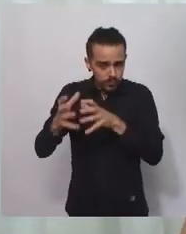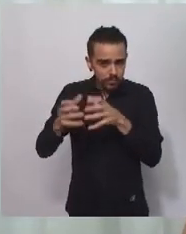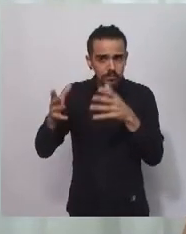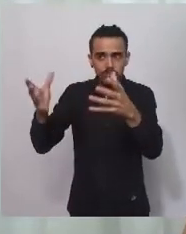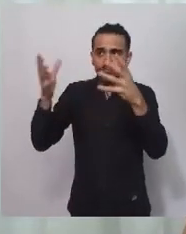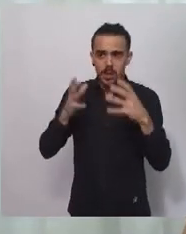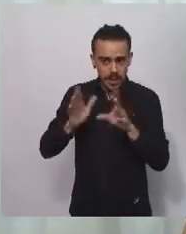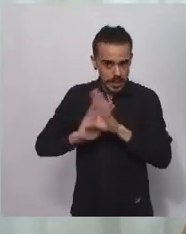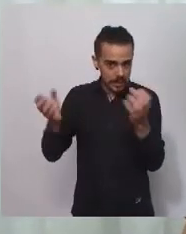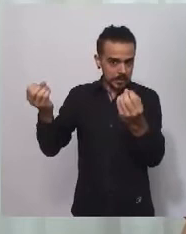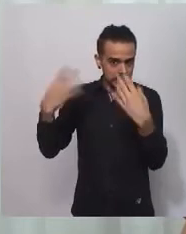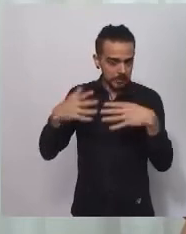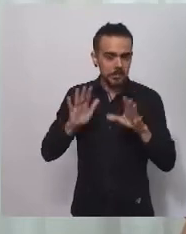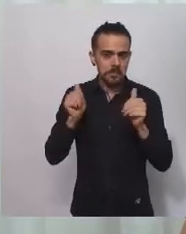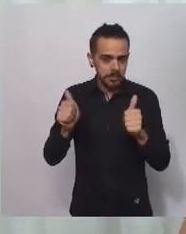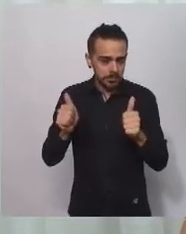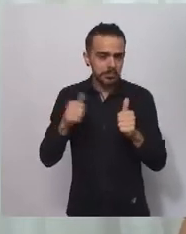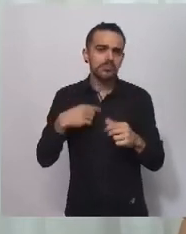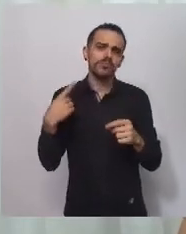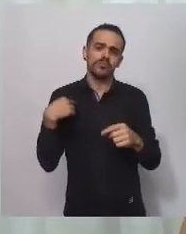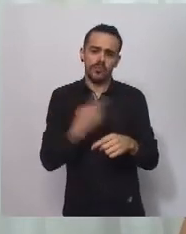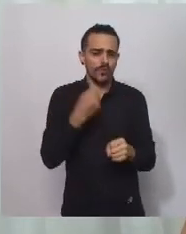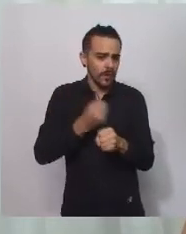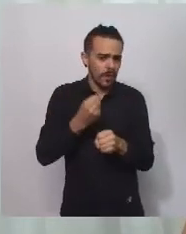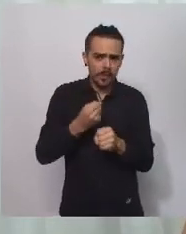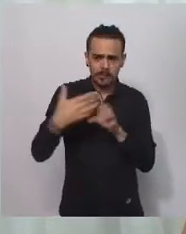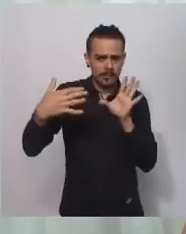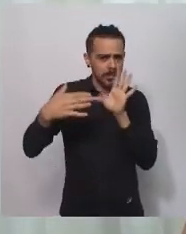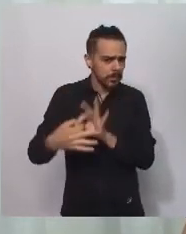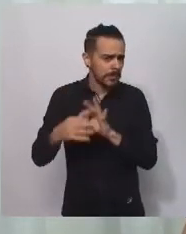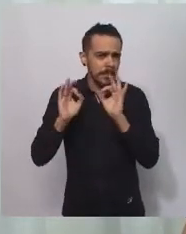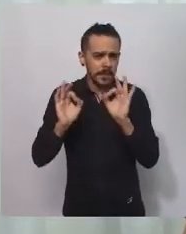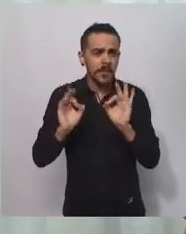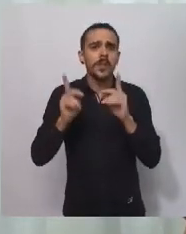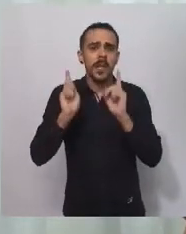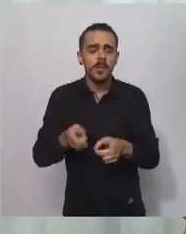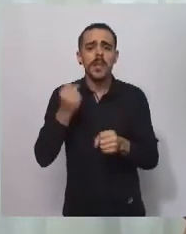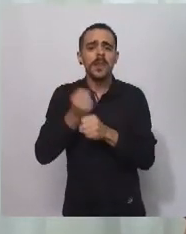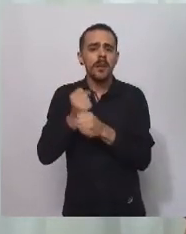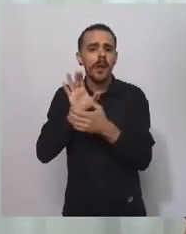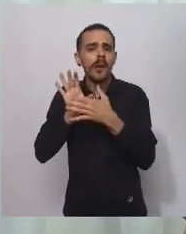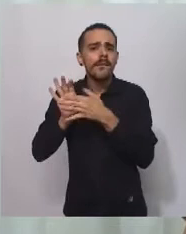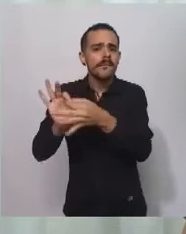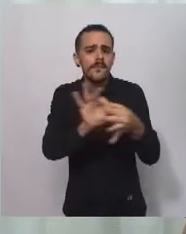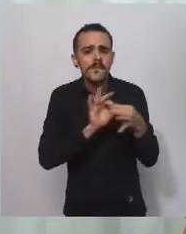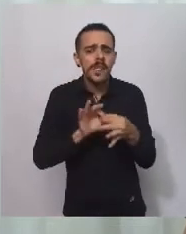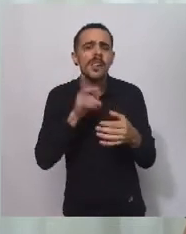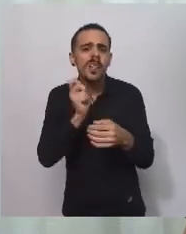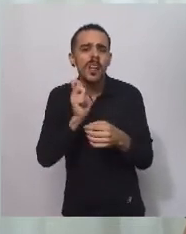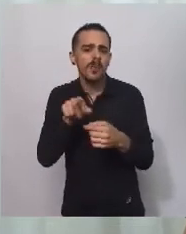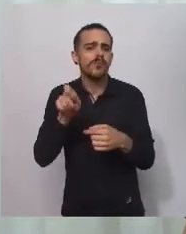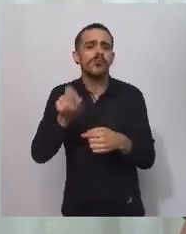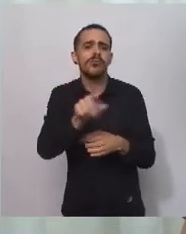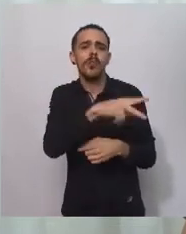realizando en una perfecta sincronización con el sector privado de salud integrando la salud